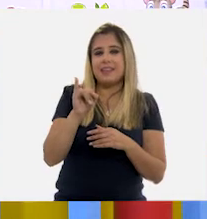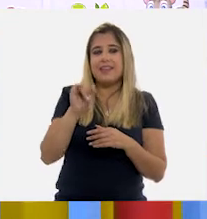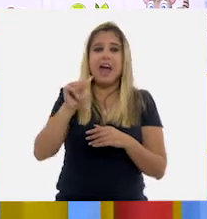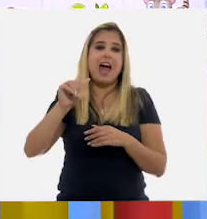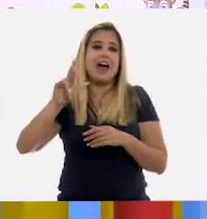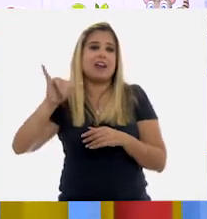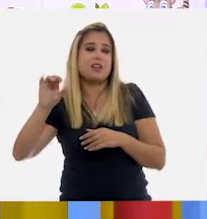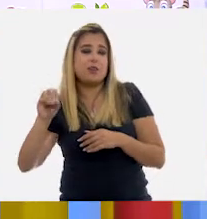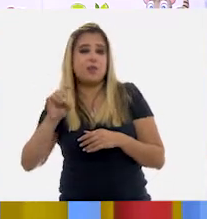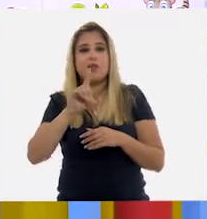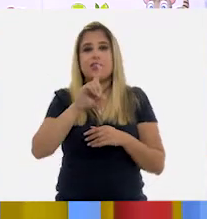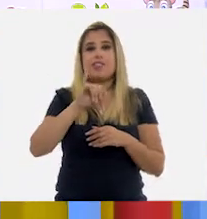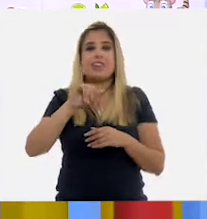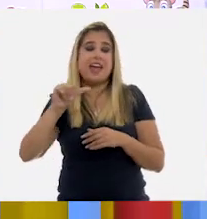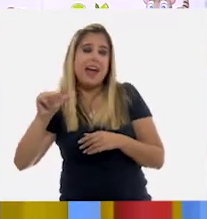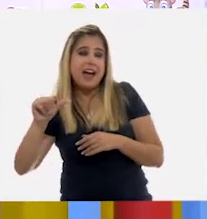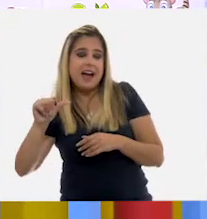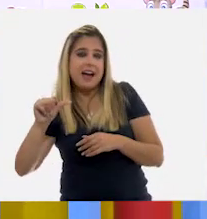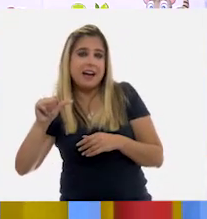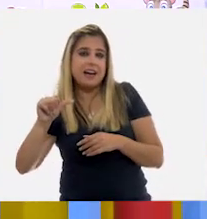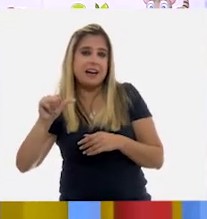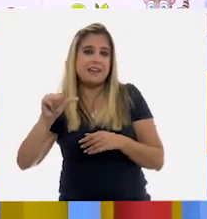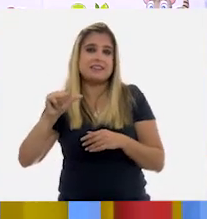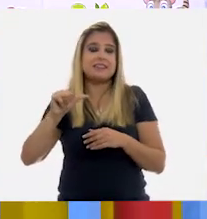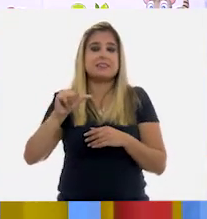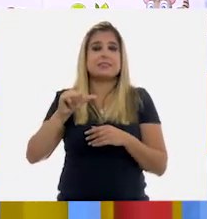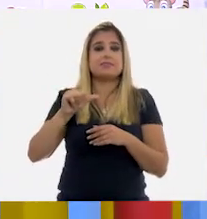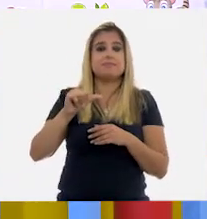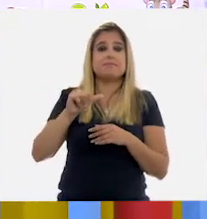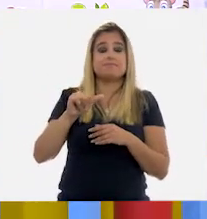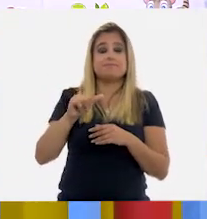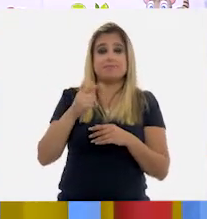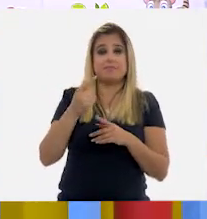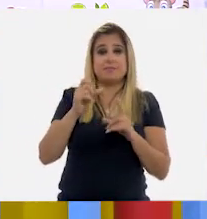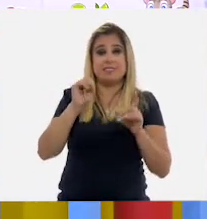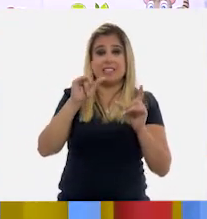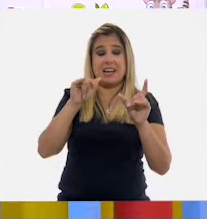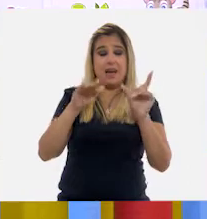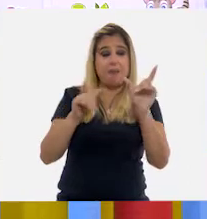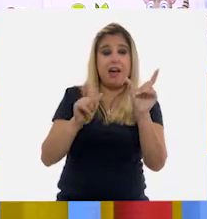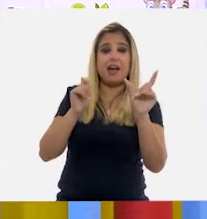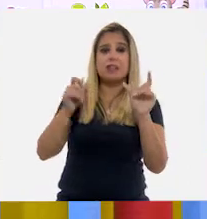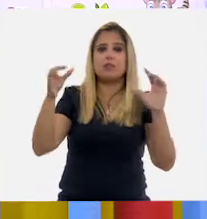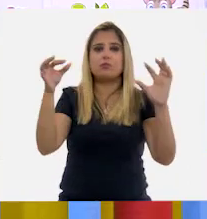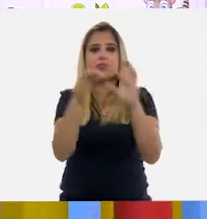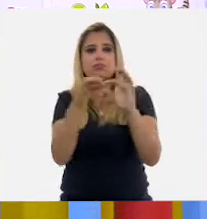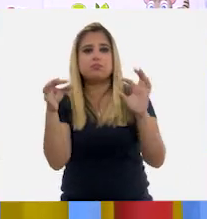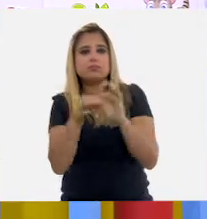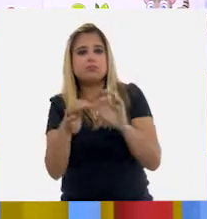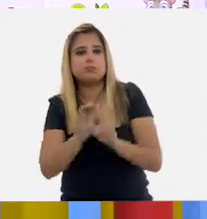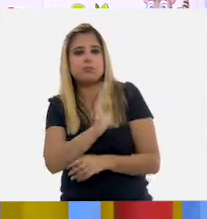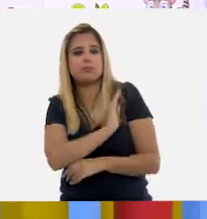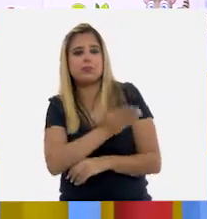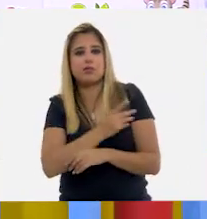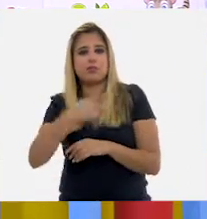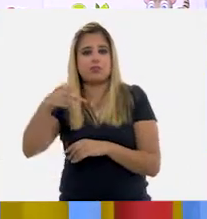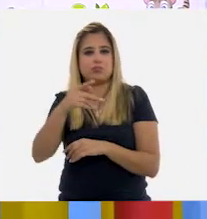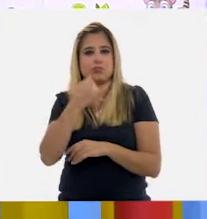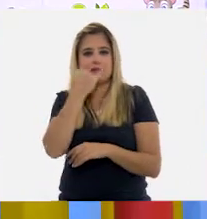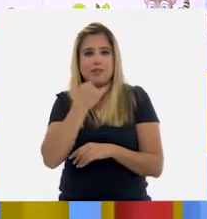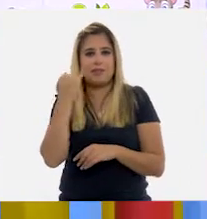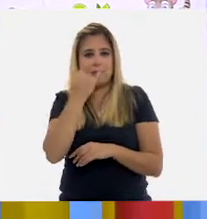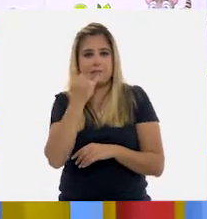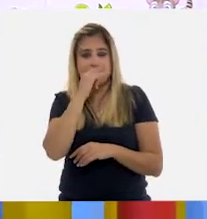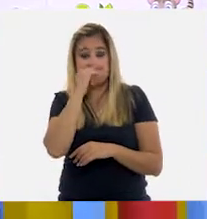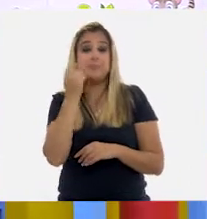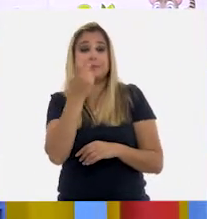diario, día, ¿será una sola sílaba? ¿Será una unión? No, ¿verdad? Bueno, eso lo analizamos